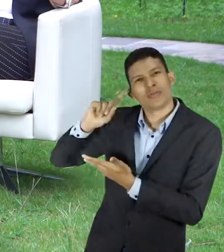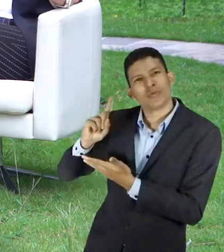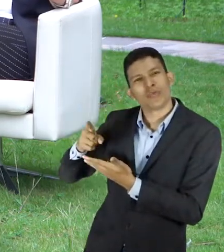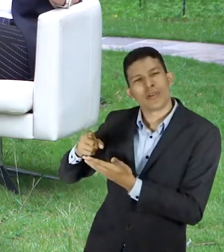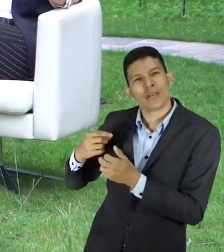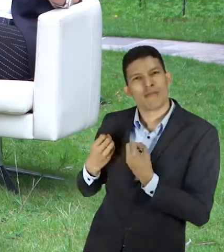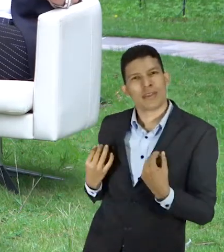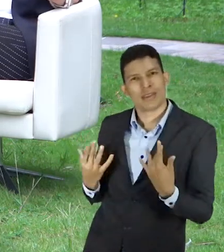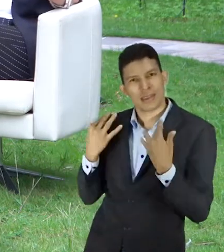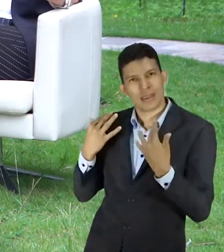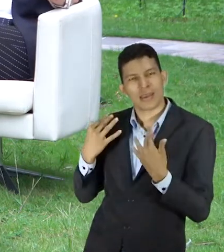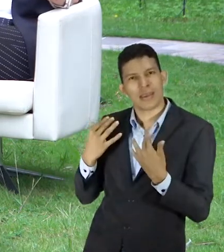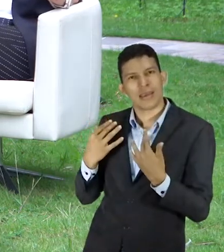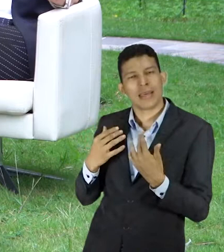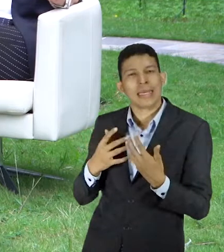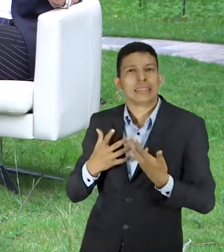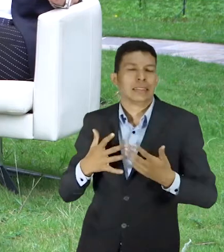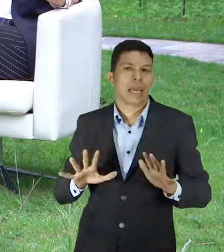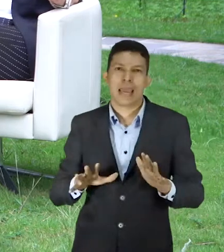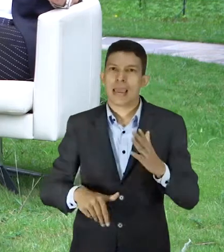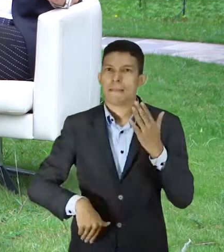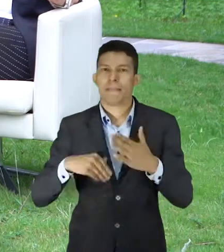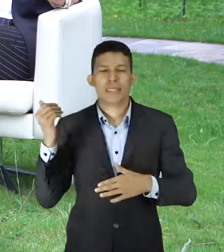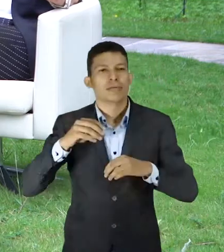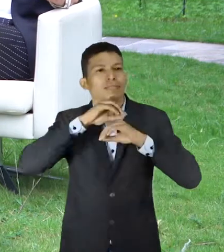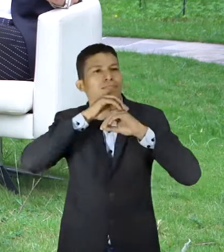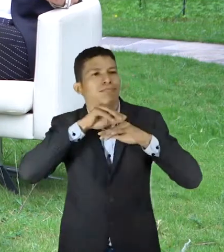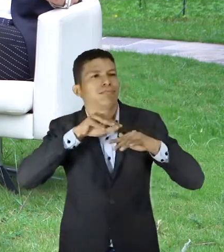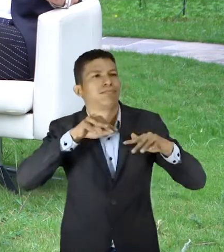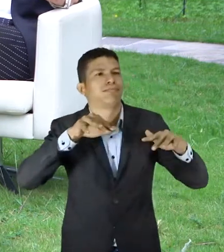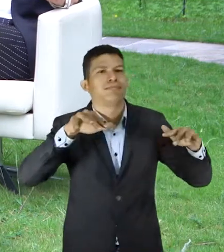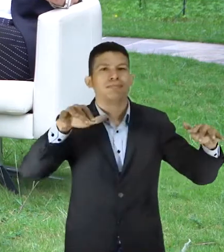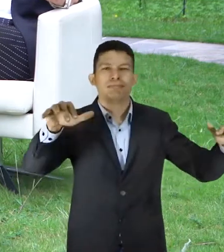como experiencia te fortalece.